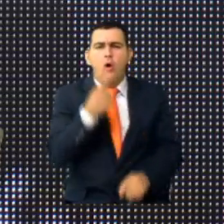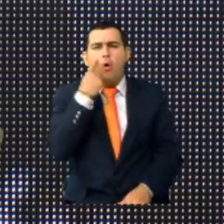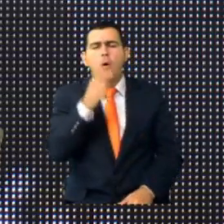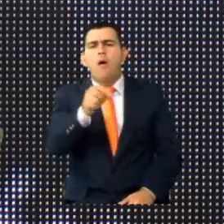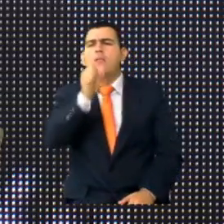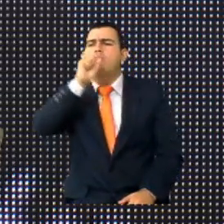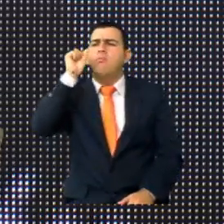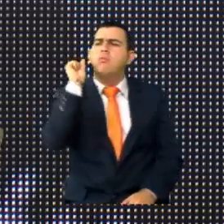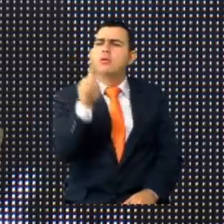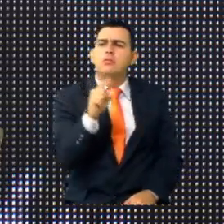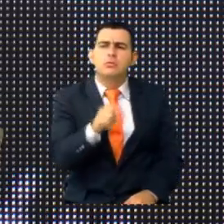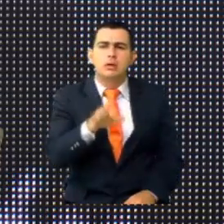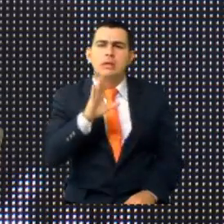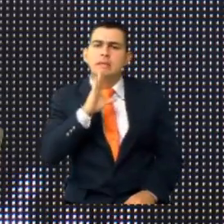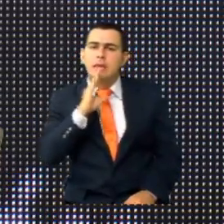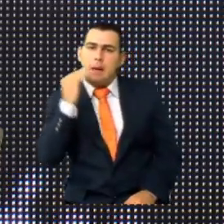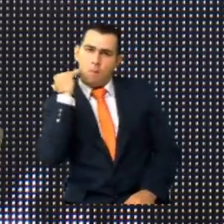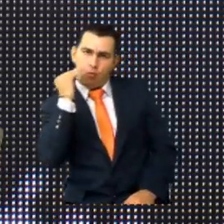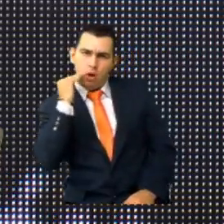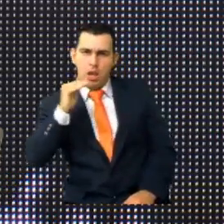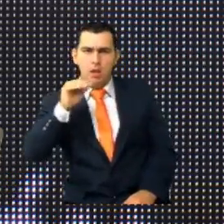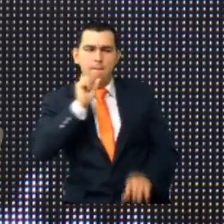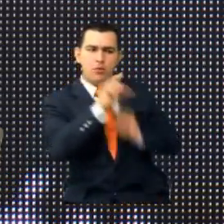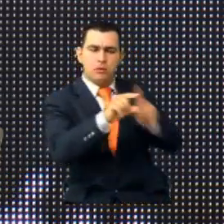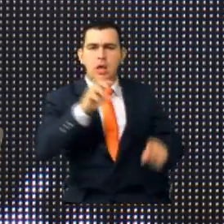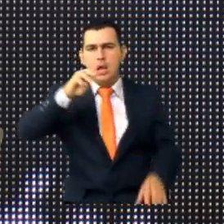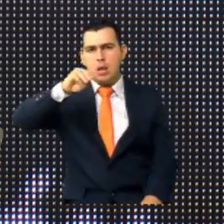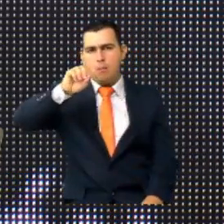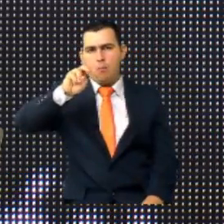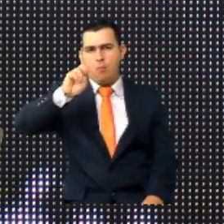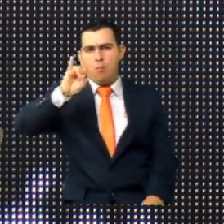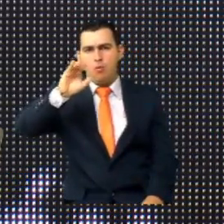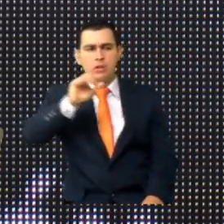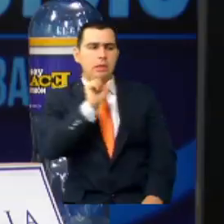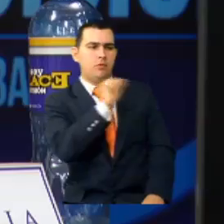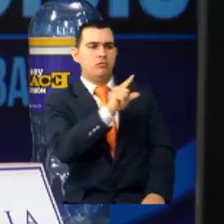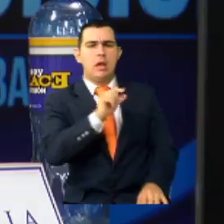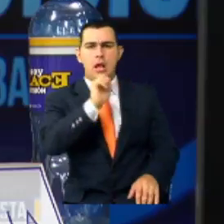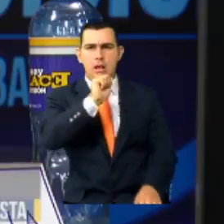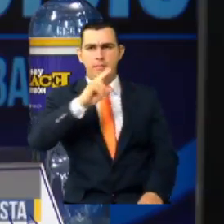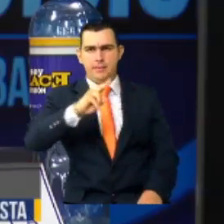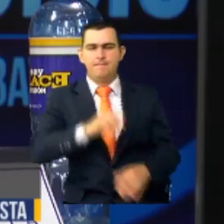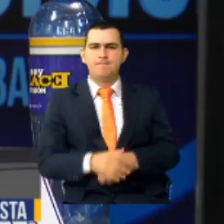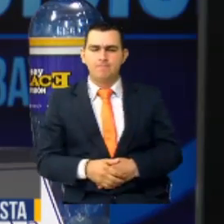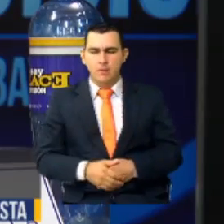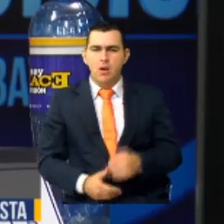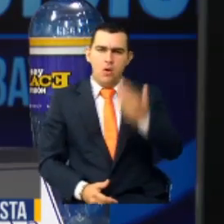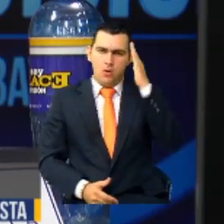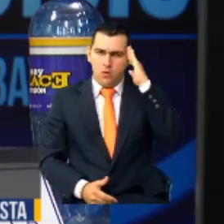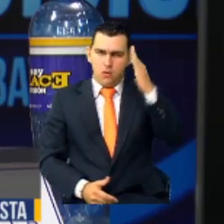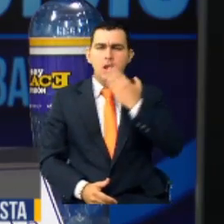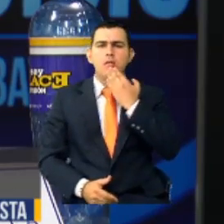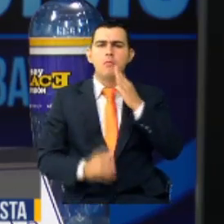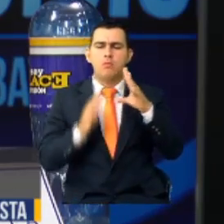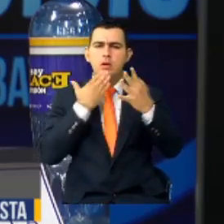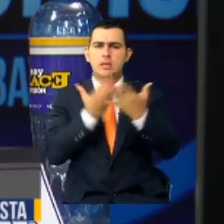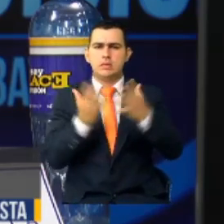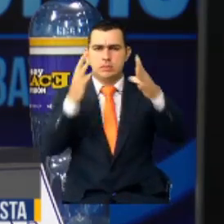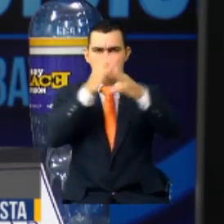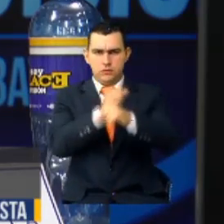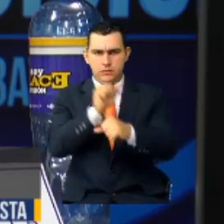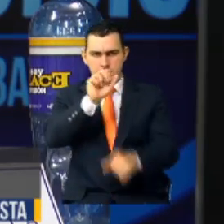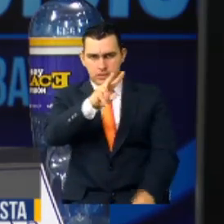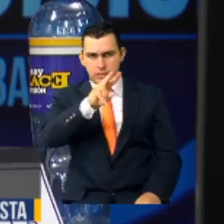pregunta la formula la periodista Mónica Arcella al candidato Álvaro Pérez. Candidato, buenas noches. Bueno, con